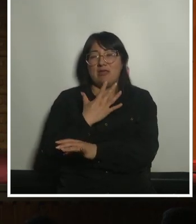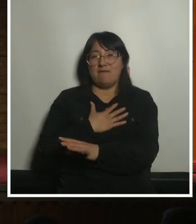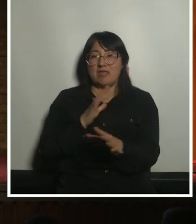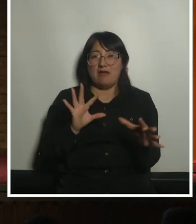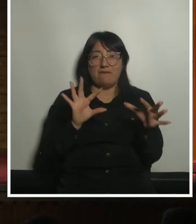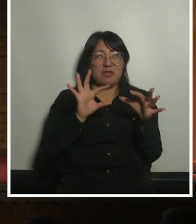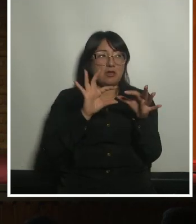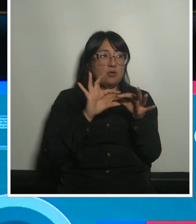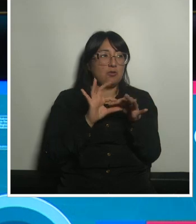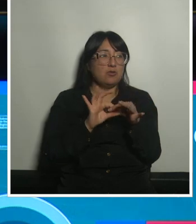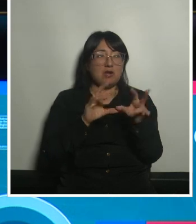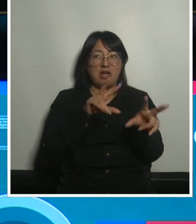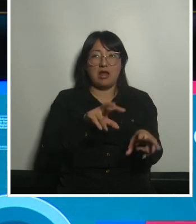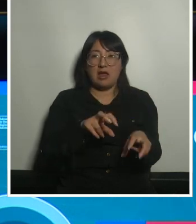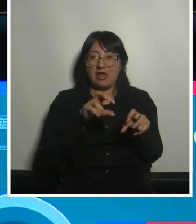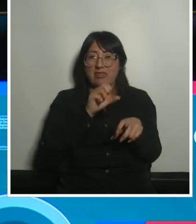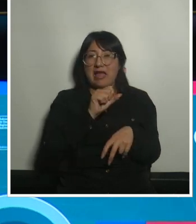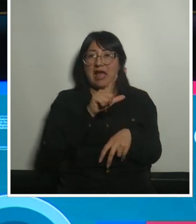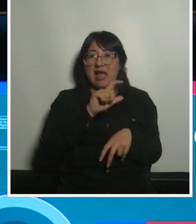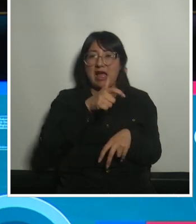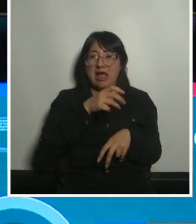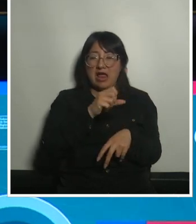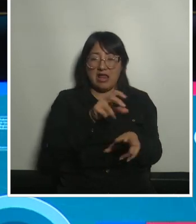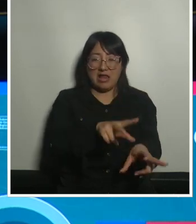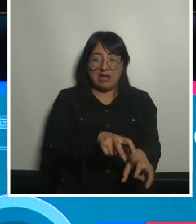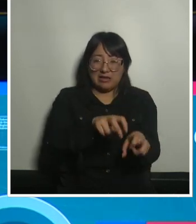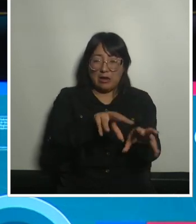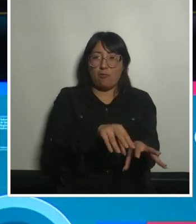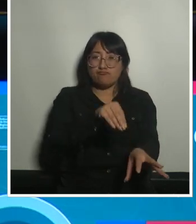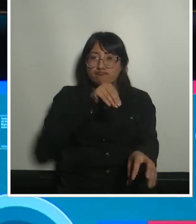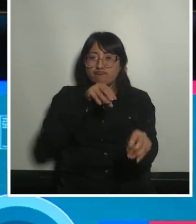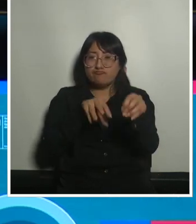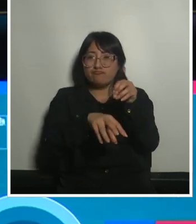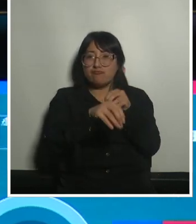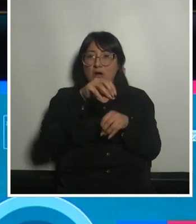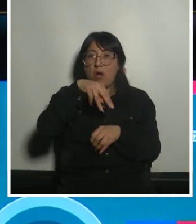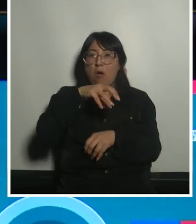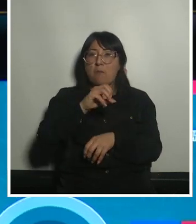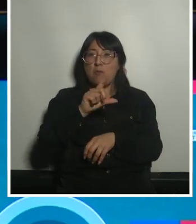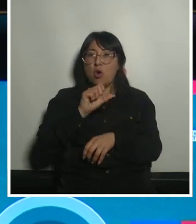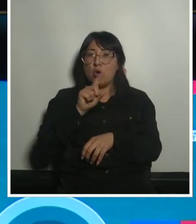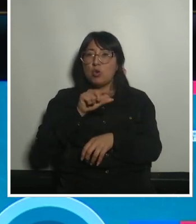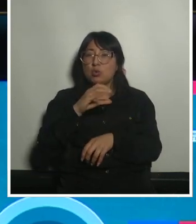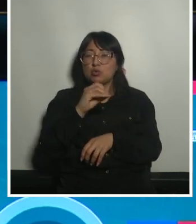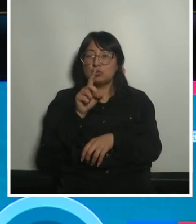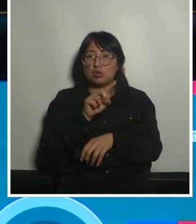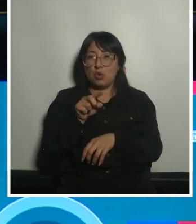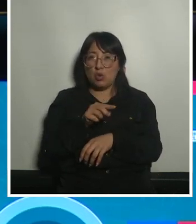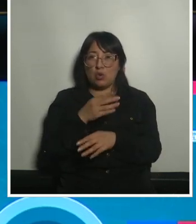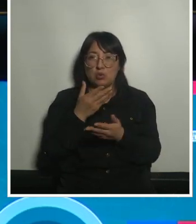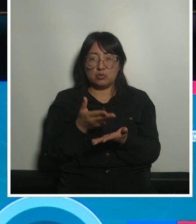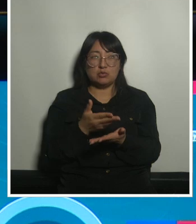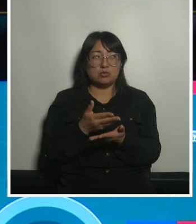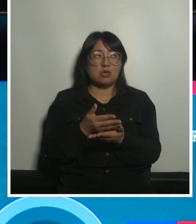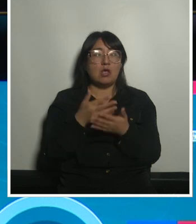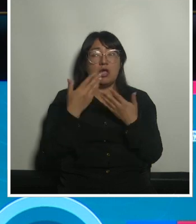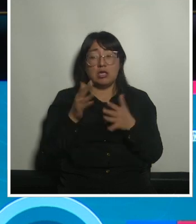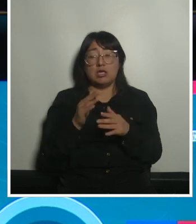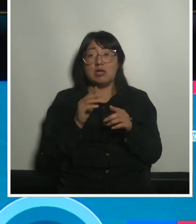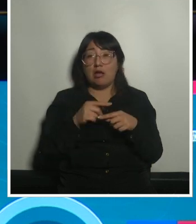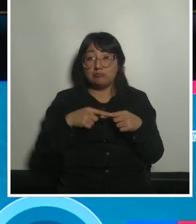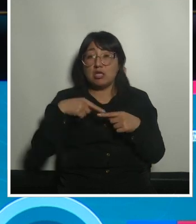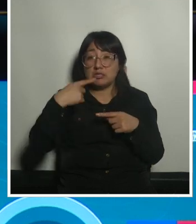la extracción del alga, el pelillo, ¿cierto?, y la extracción de moluscos. Y durante los siguientes